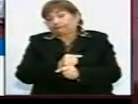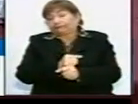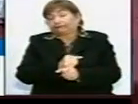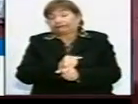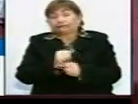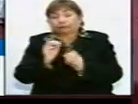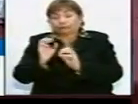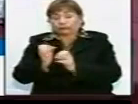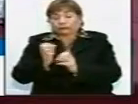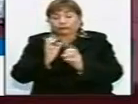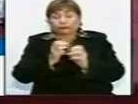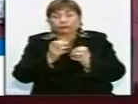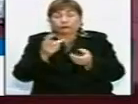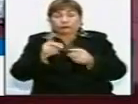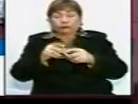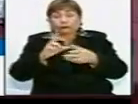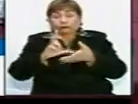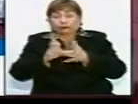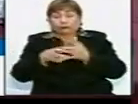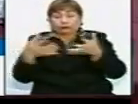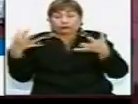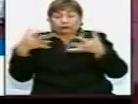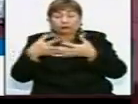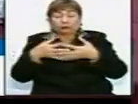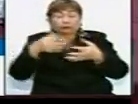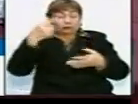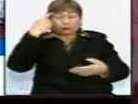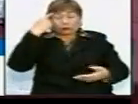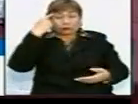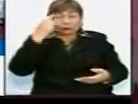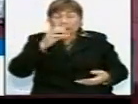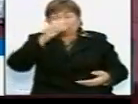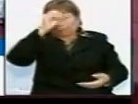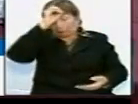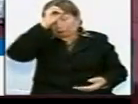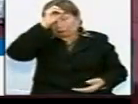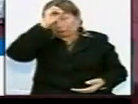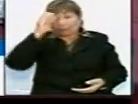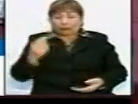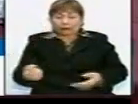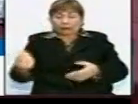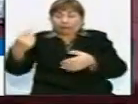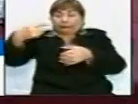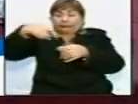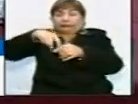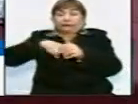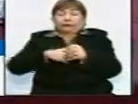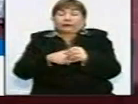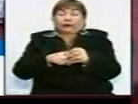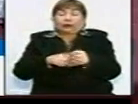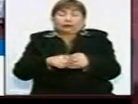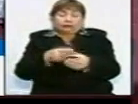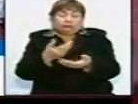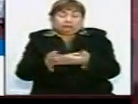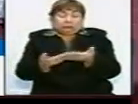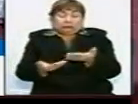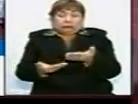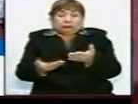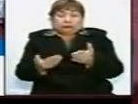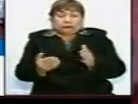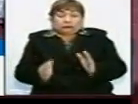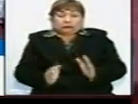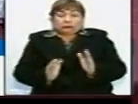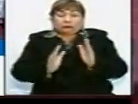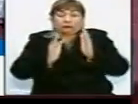uno habla un sistema está temprana por desconocimiento me incluyo me incluyo porque ha sido el principio pensaba que era construir una torre poner un